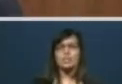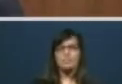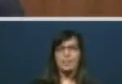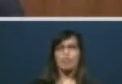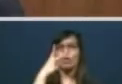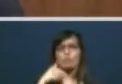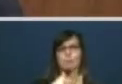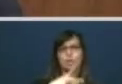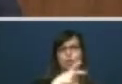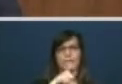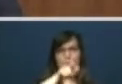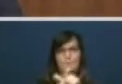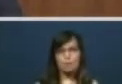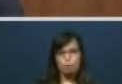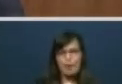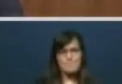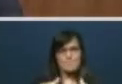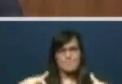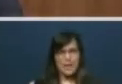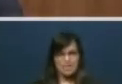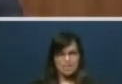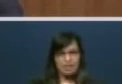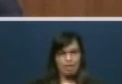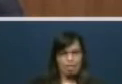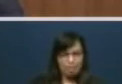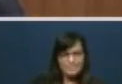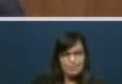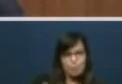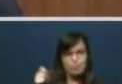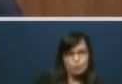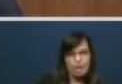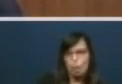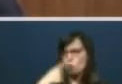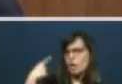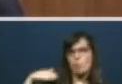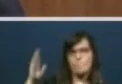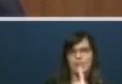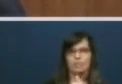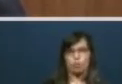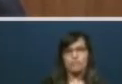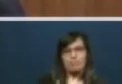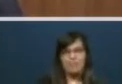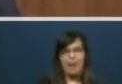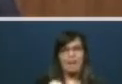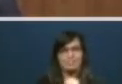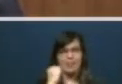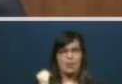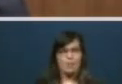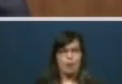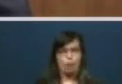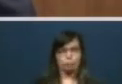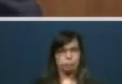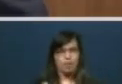personas más recibiendo servicios profesionales hoy que hace un año se está traduciendo en actividad económica nuestro sector